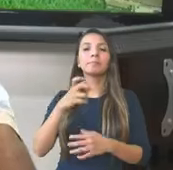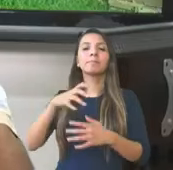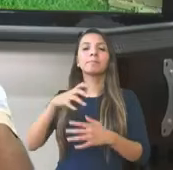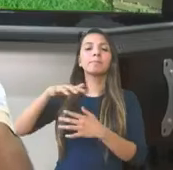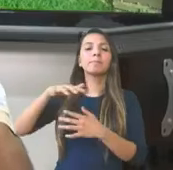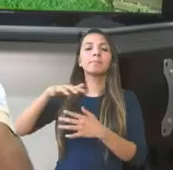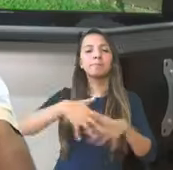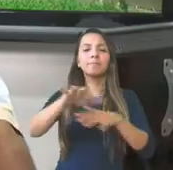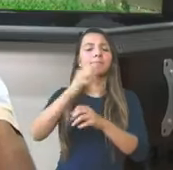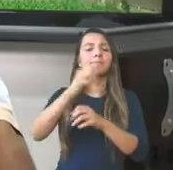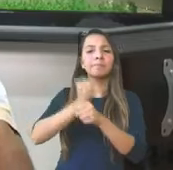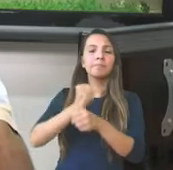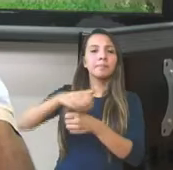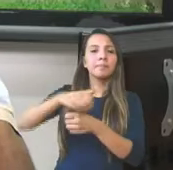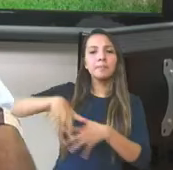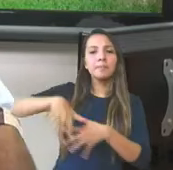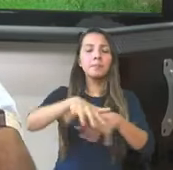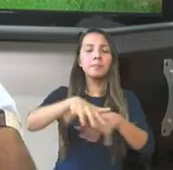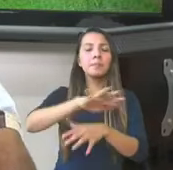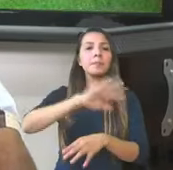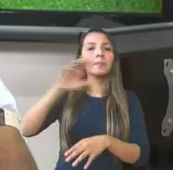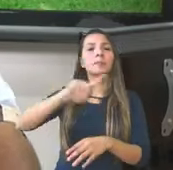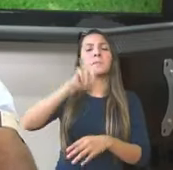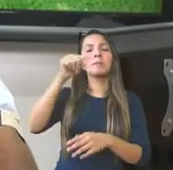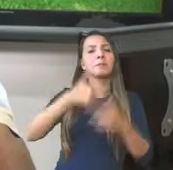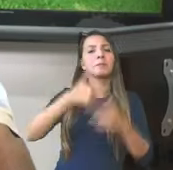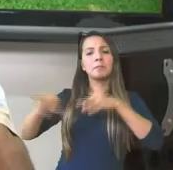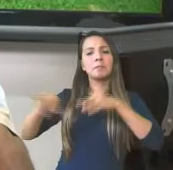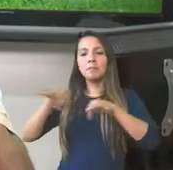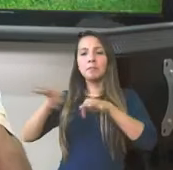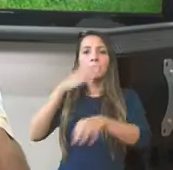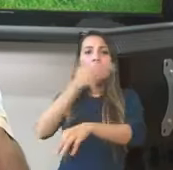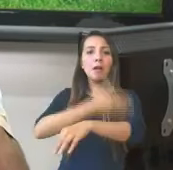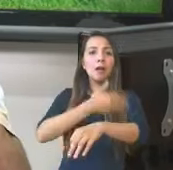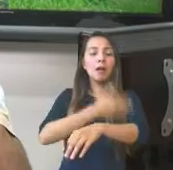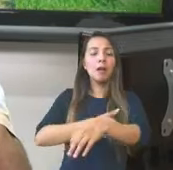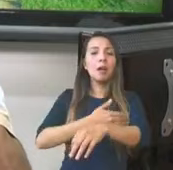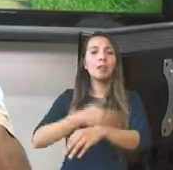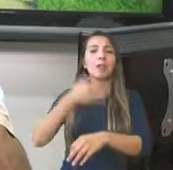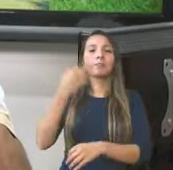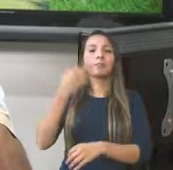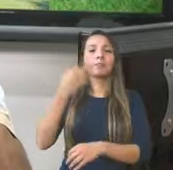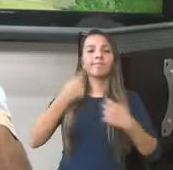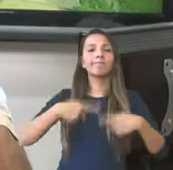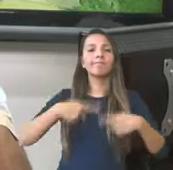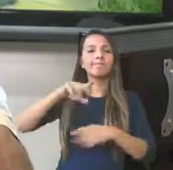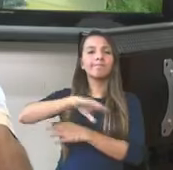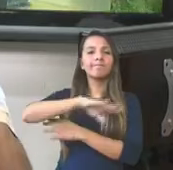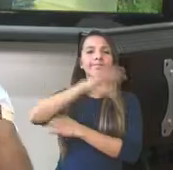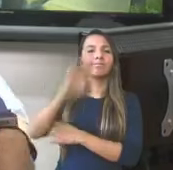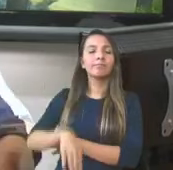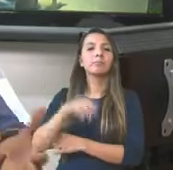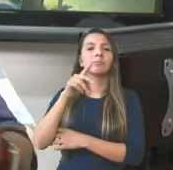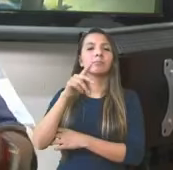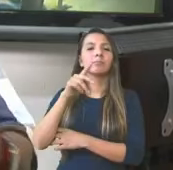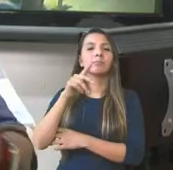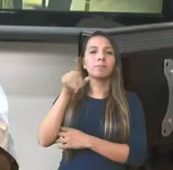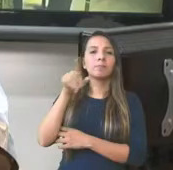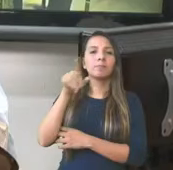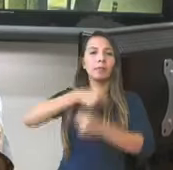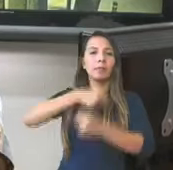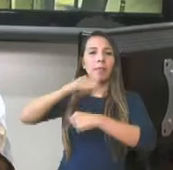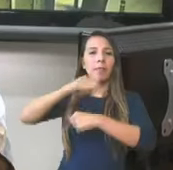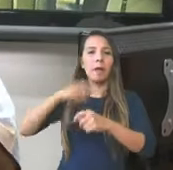sismo donde al parecer una persona perdió la vida al caerle encima una barda de una empresa departamental. Y traemos toda